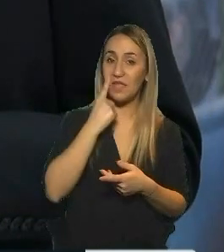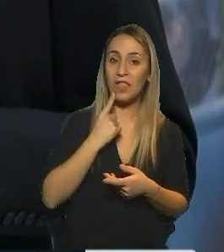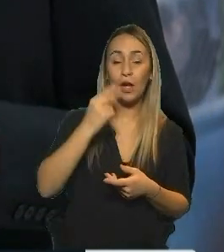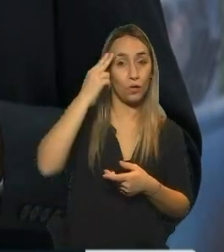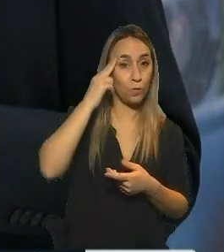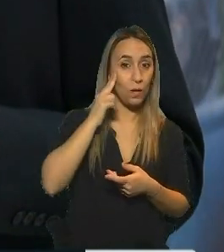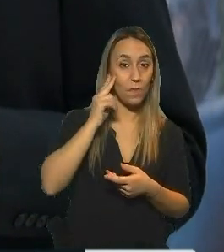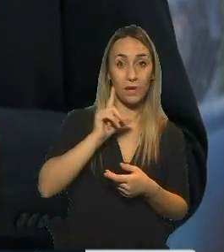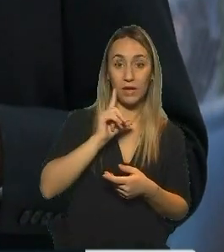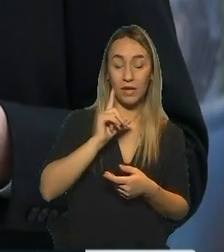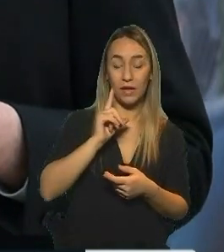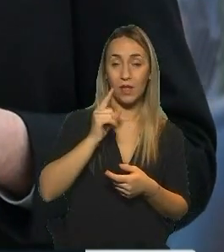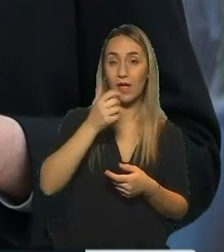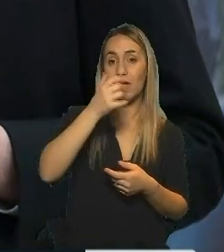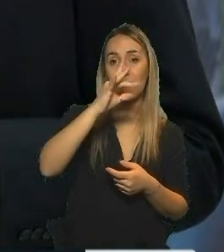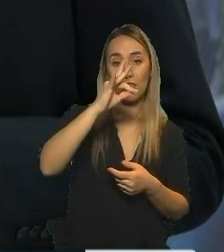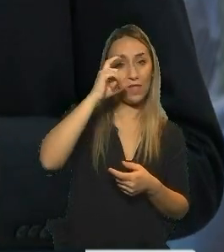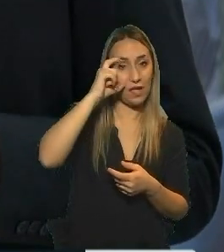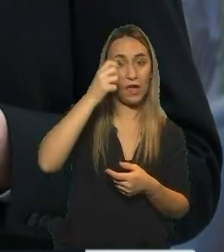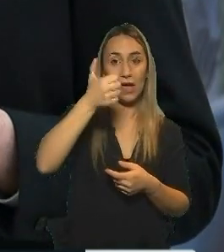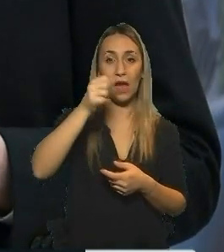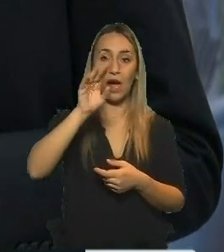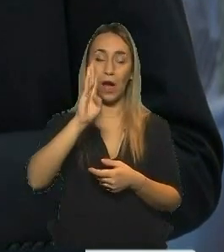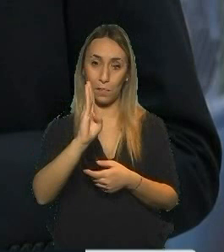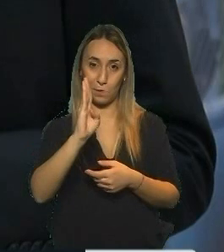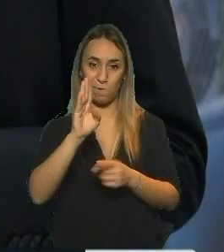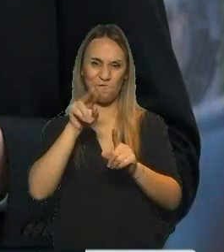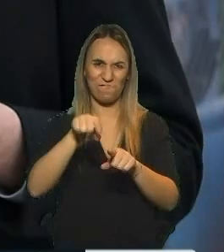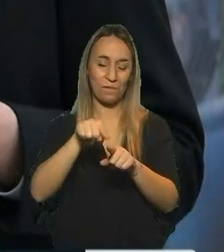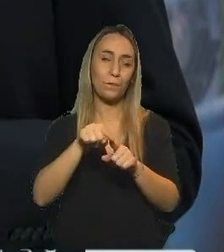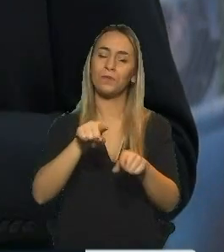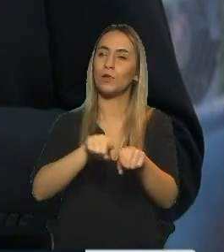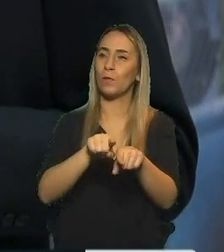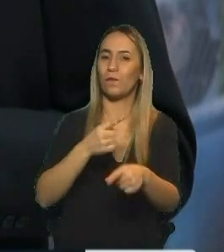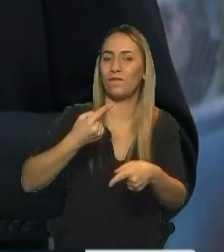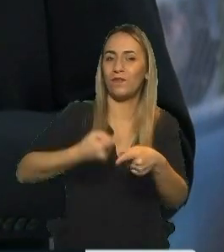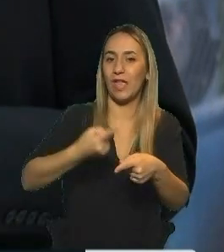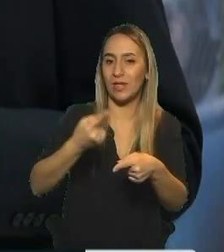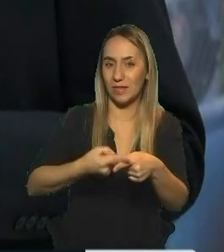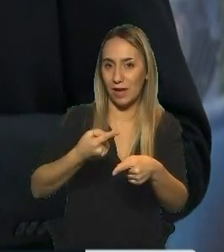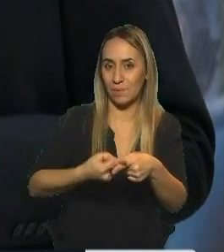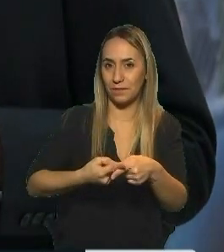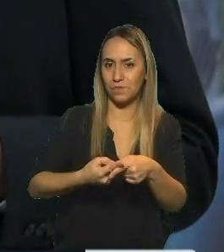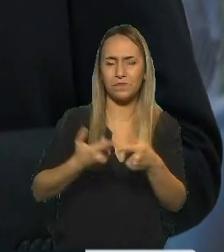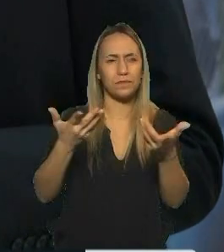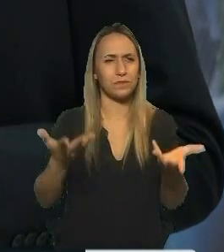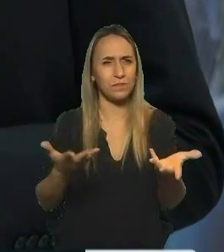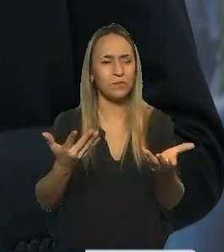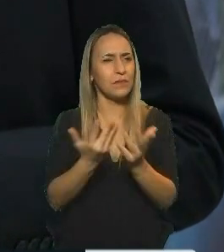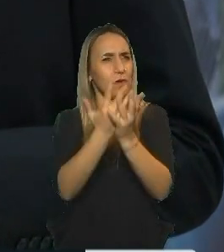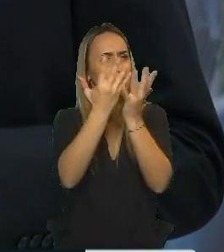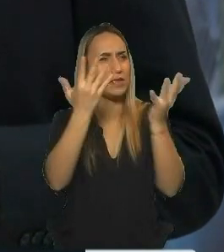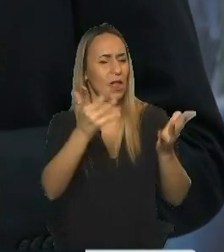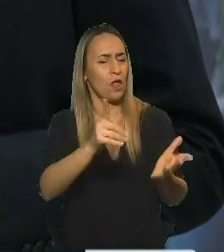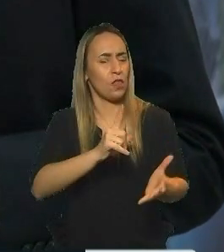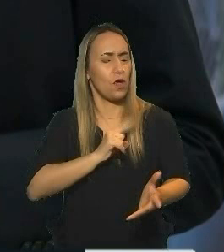Av es considerado un Hag, una festividad. ¿Cómo puede ser que un día de tanto duelo,